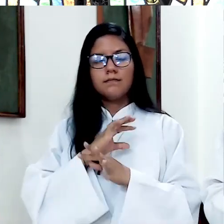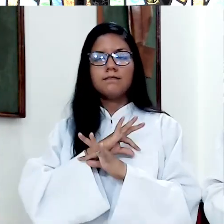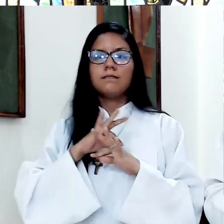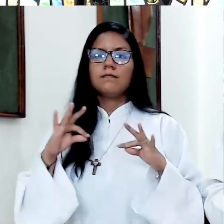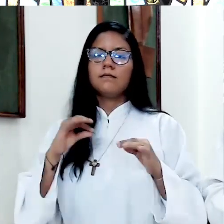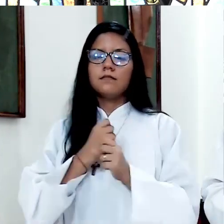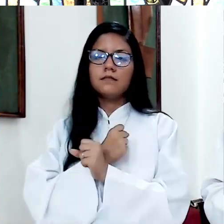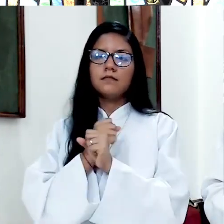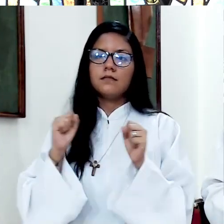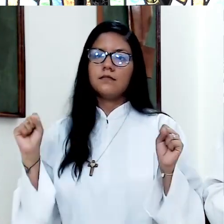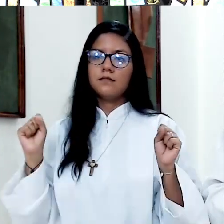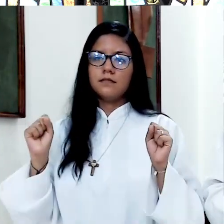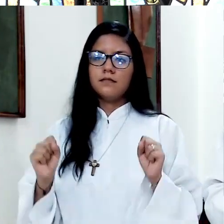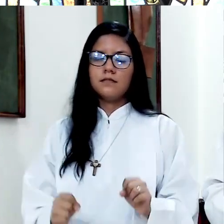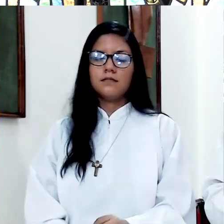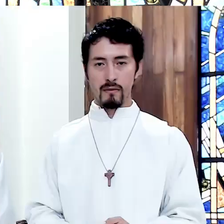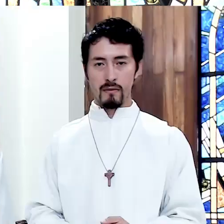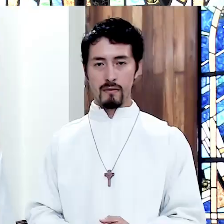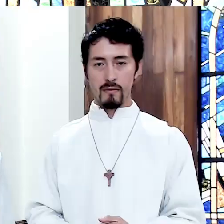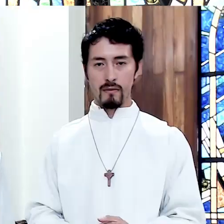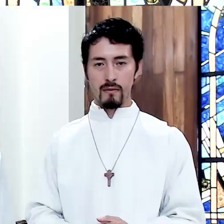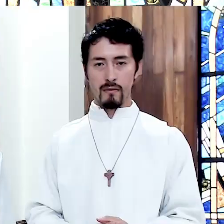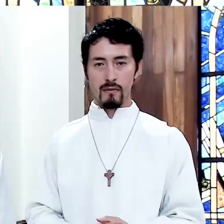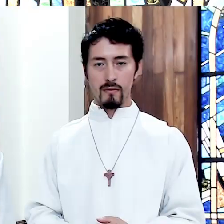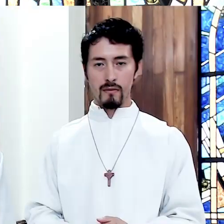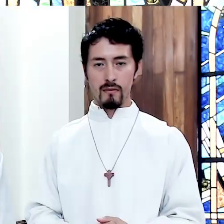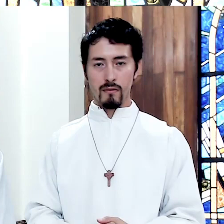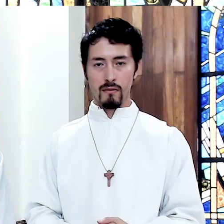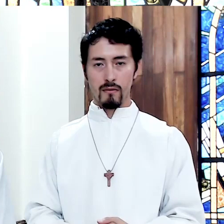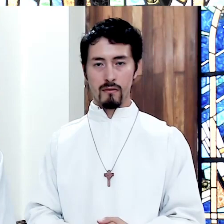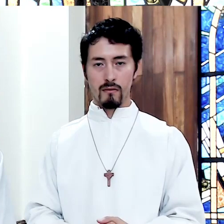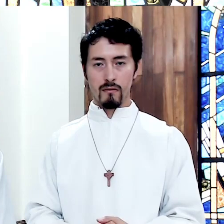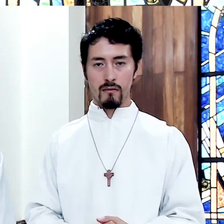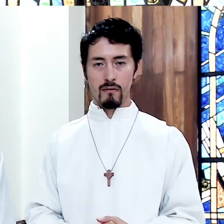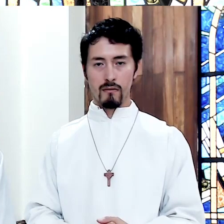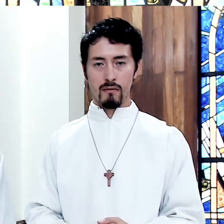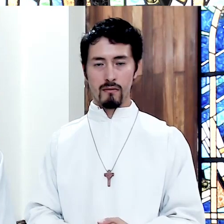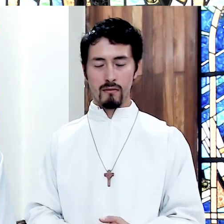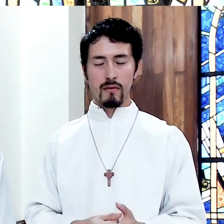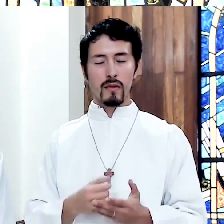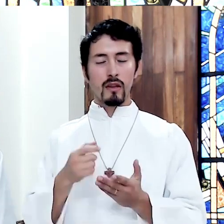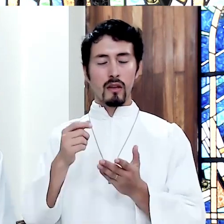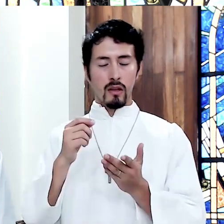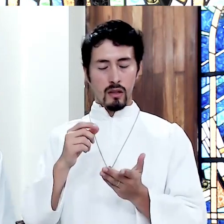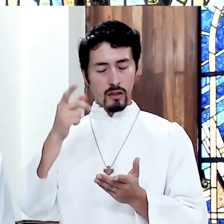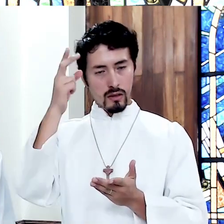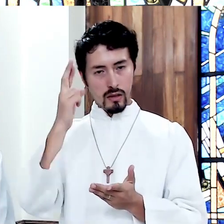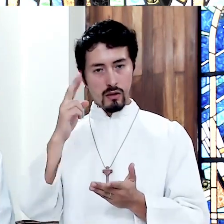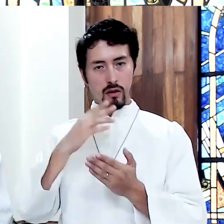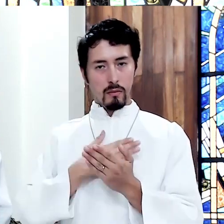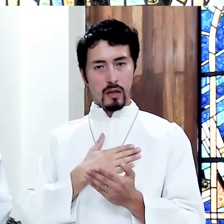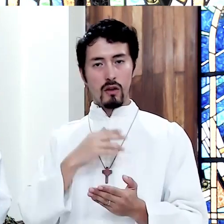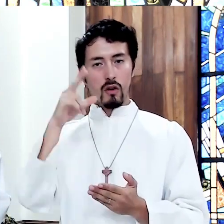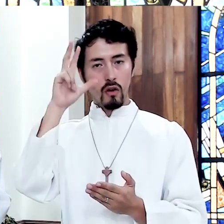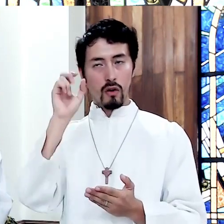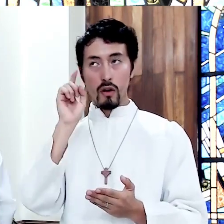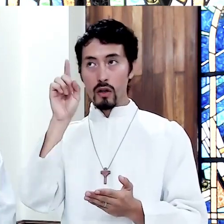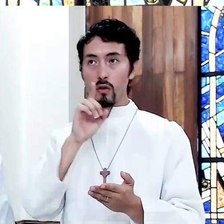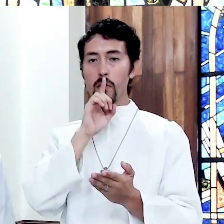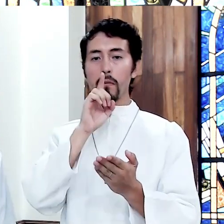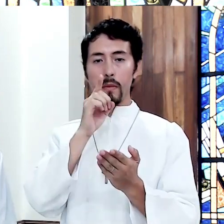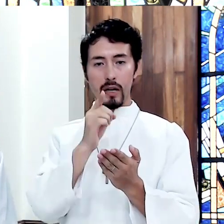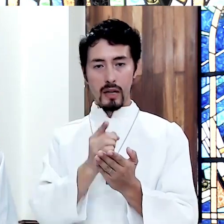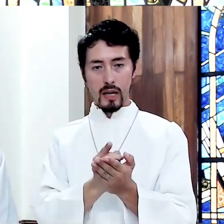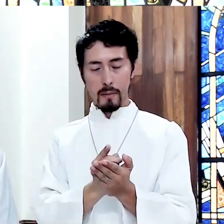sanarme. Comunión espiritual. Creo, Señor mío, que estás realmente presente en el Santísimo Sacramento